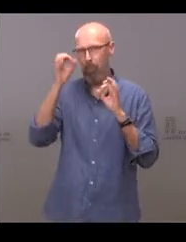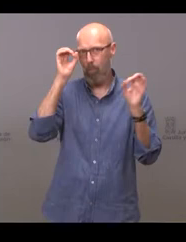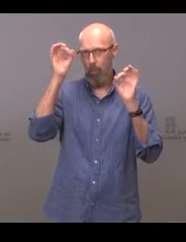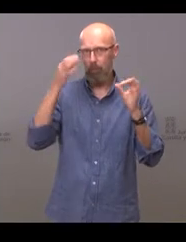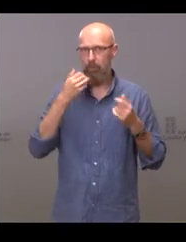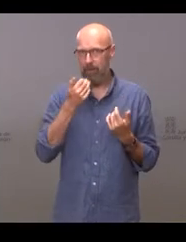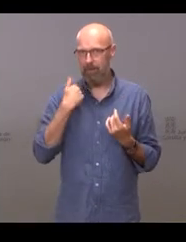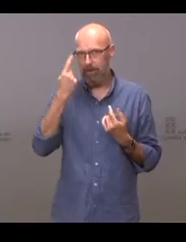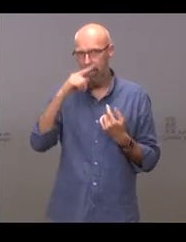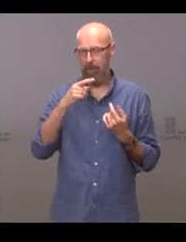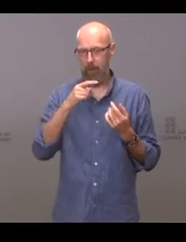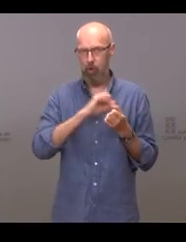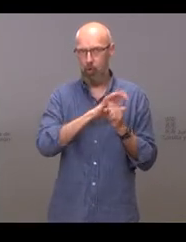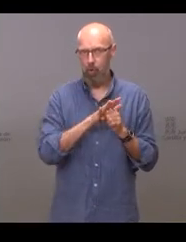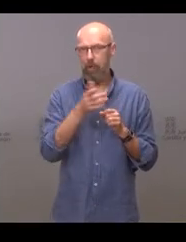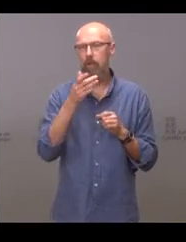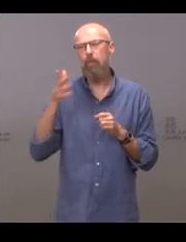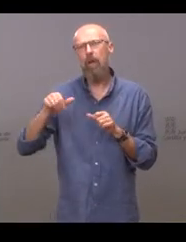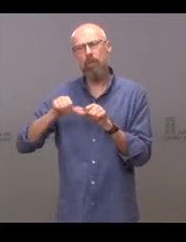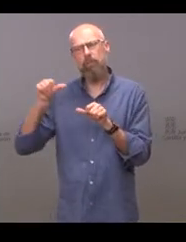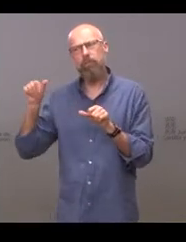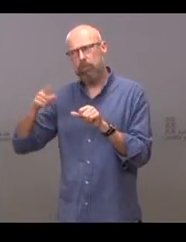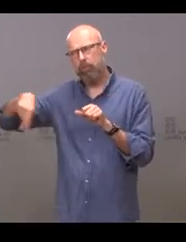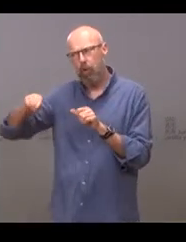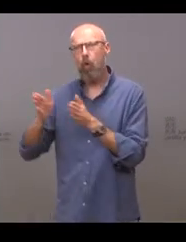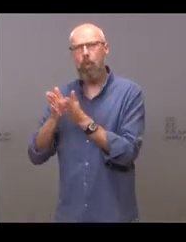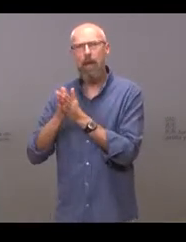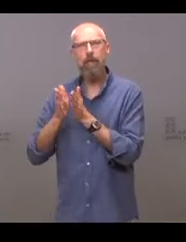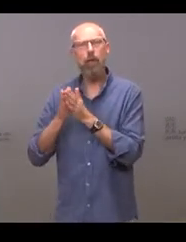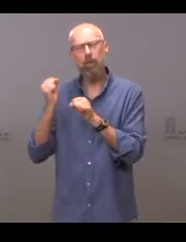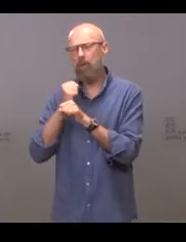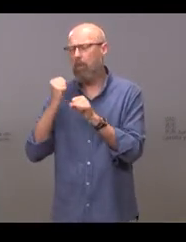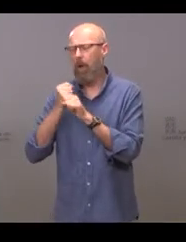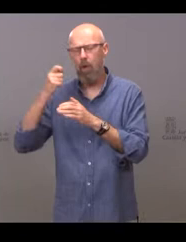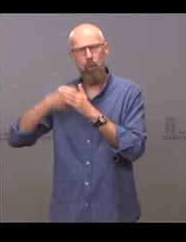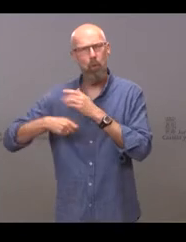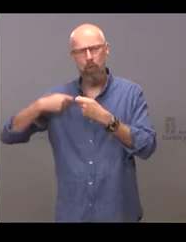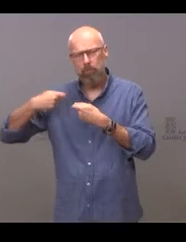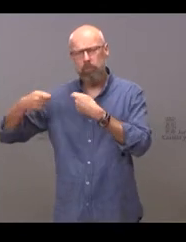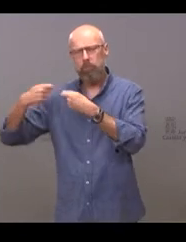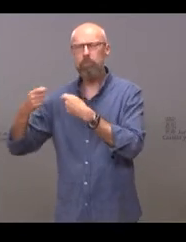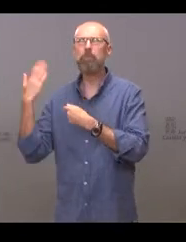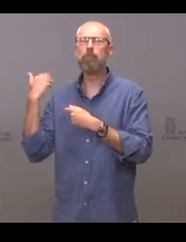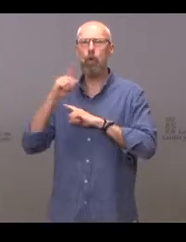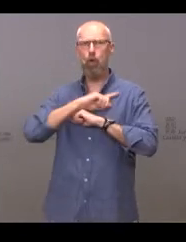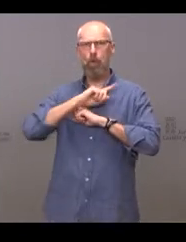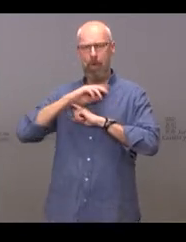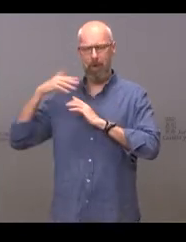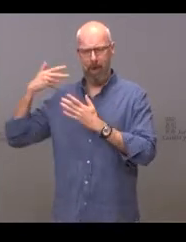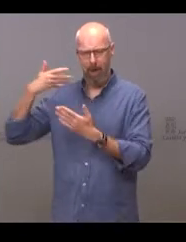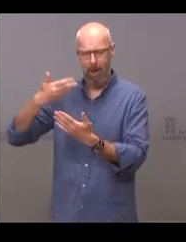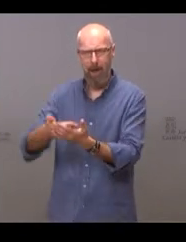trabajando duro porque hemos estado prácticamente desde el mes de noviembre en estas mesas de negociación y han sido reuniones